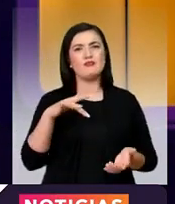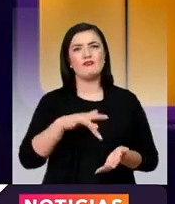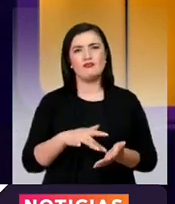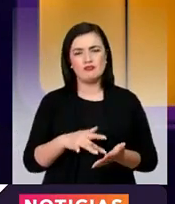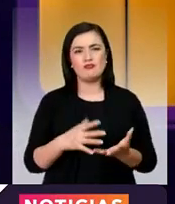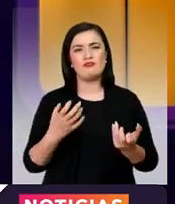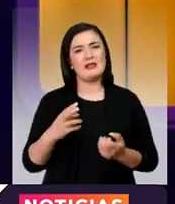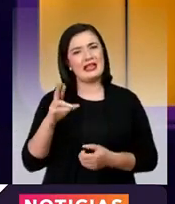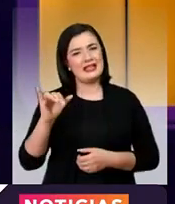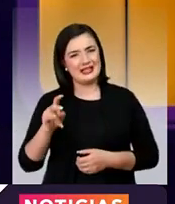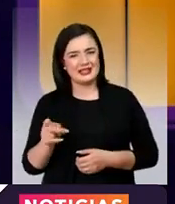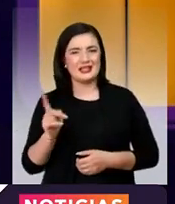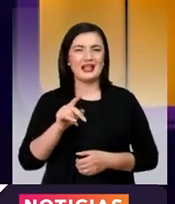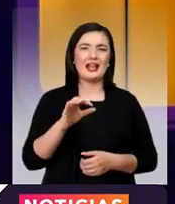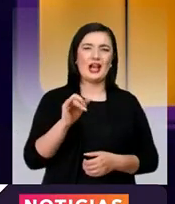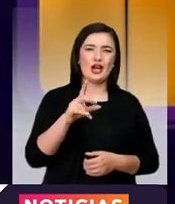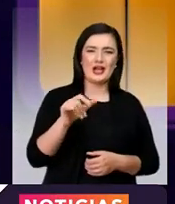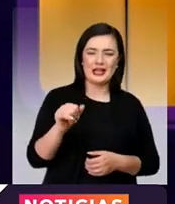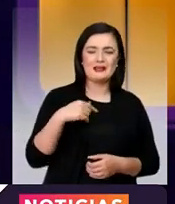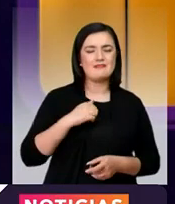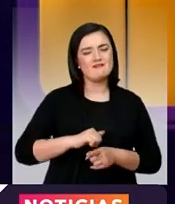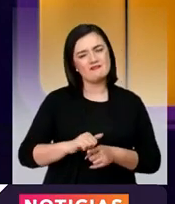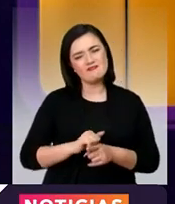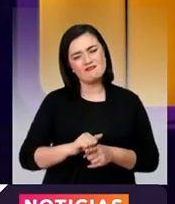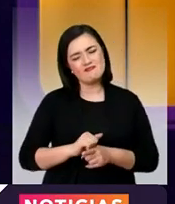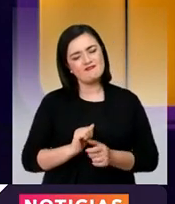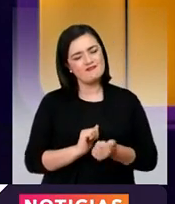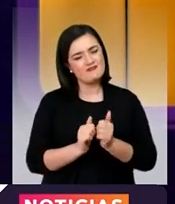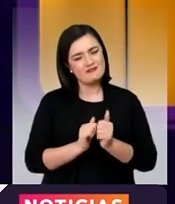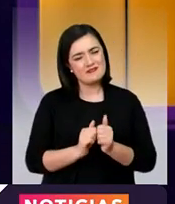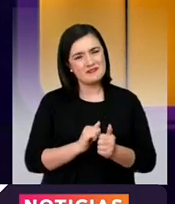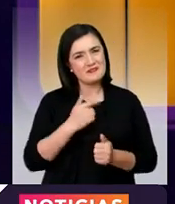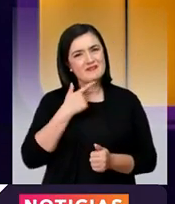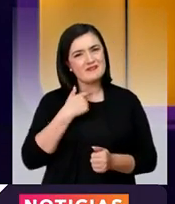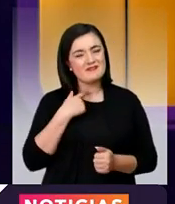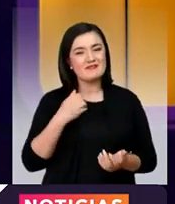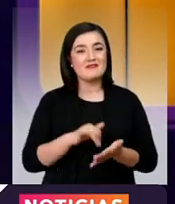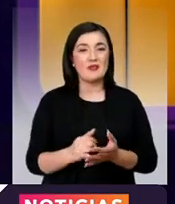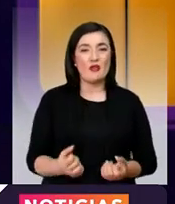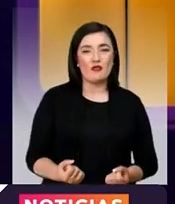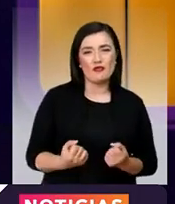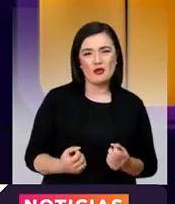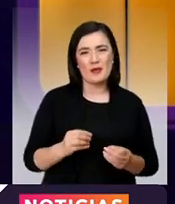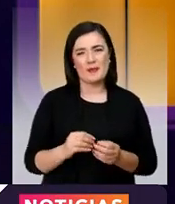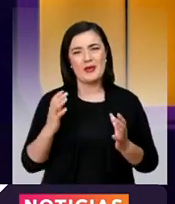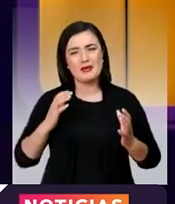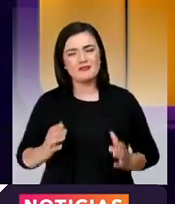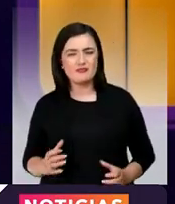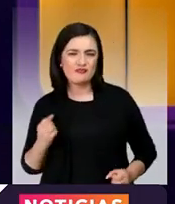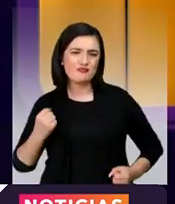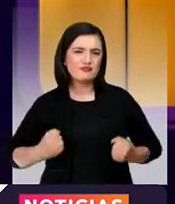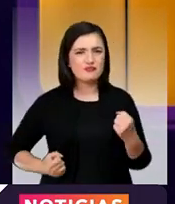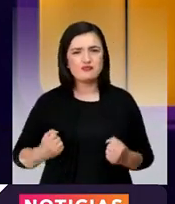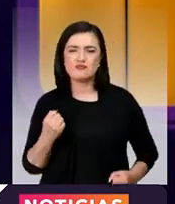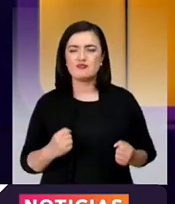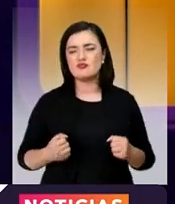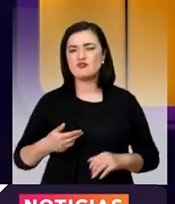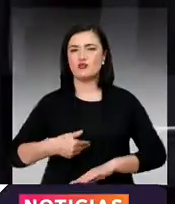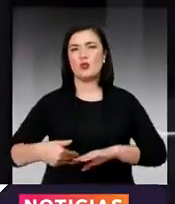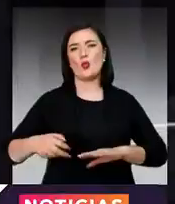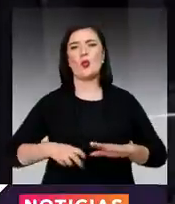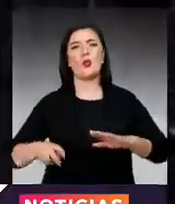Carolina Sotomayor quienes lo practican y se enamoran de esta disciplina que combina fuerza y ejercicios funcionales a una alta intensidad.